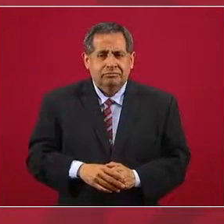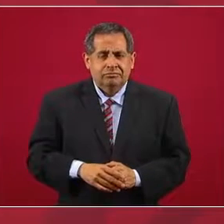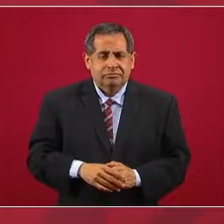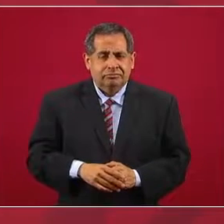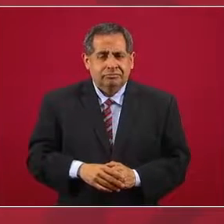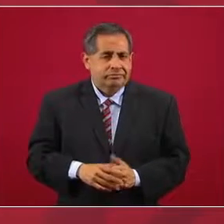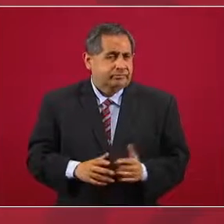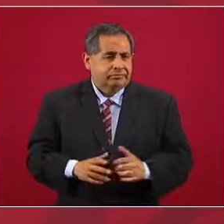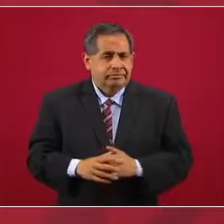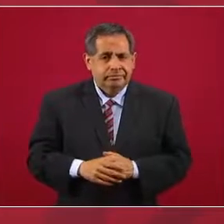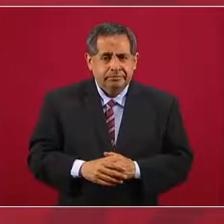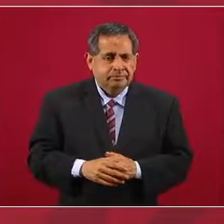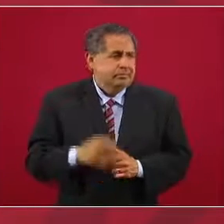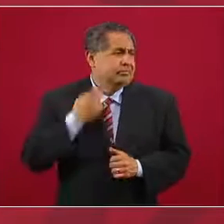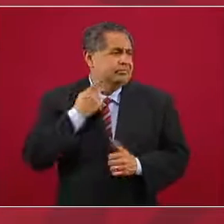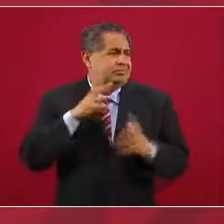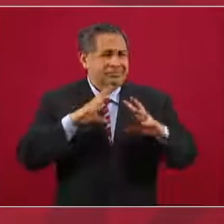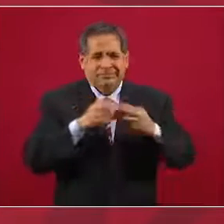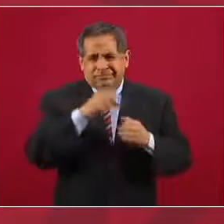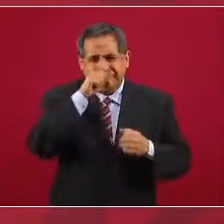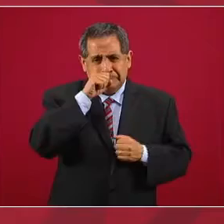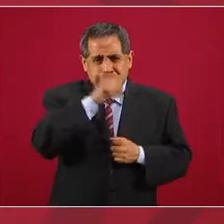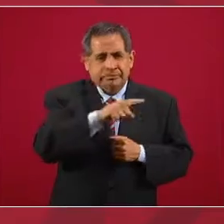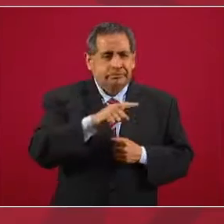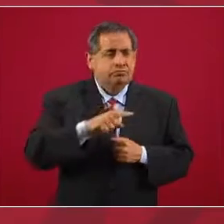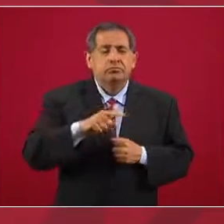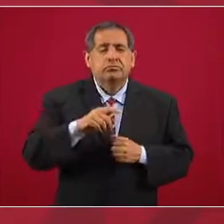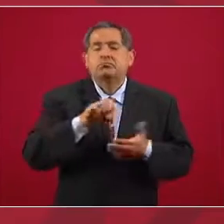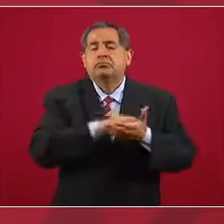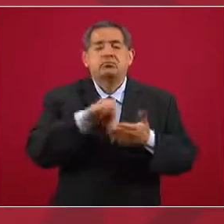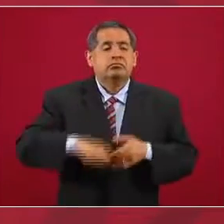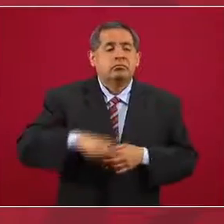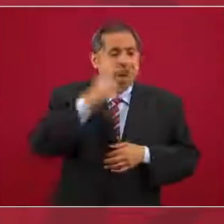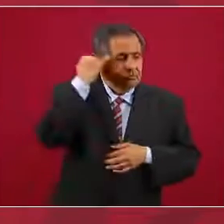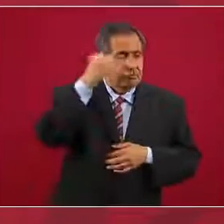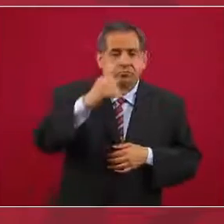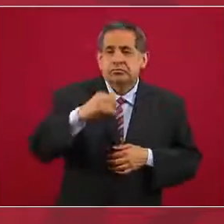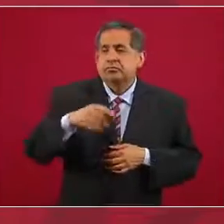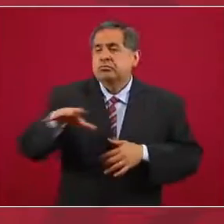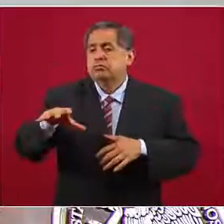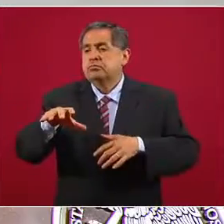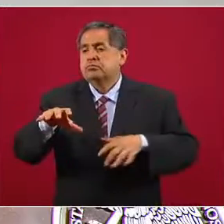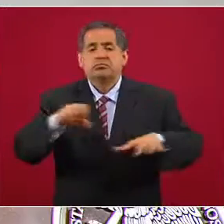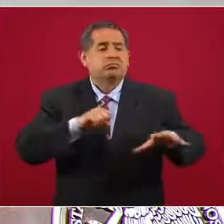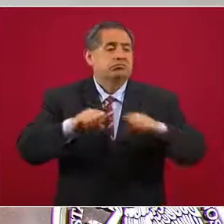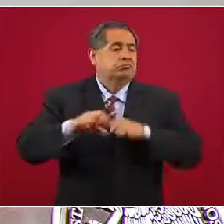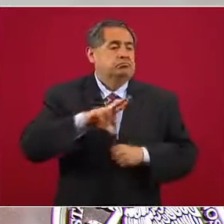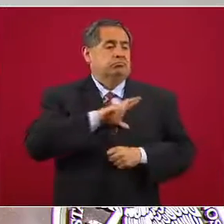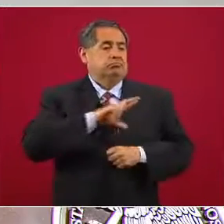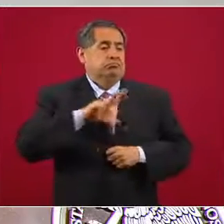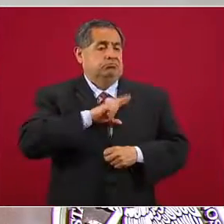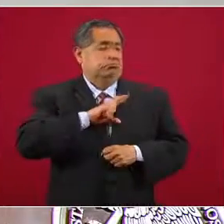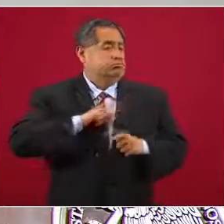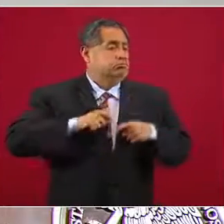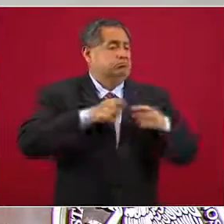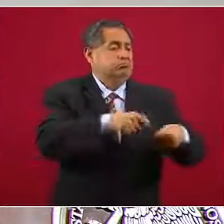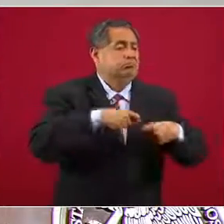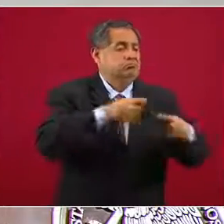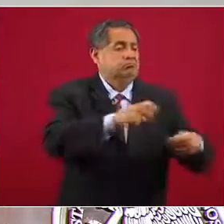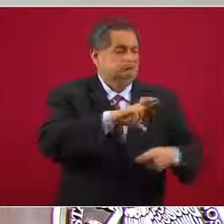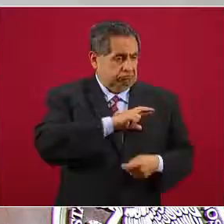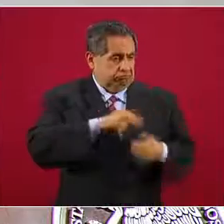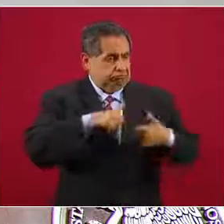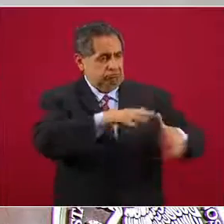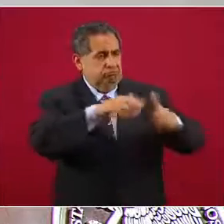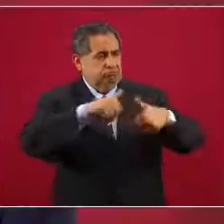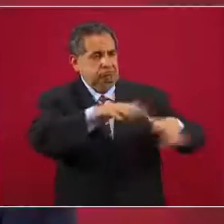desde la política privatizadora. Siempre lo he dicho, es sencillo, es